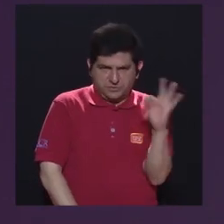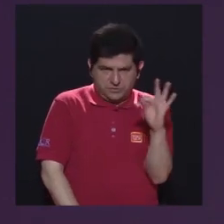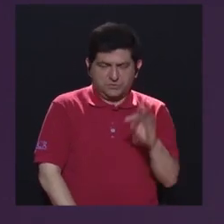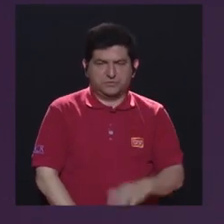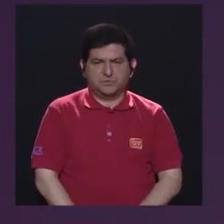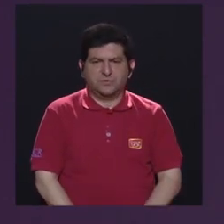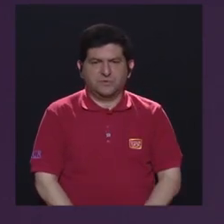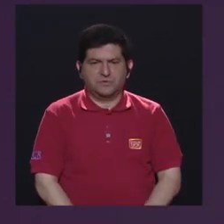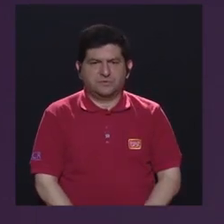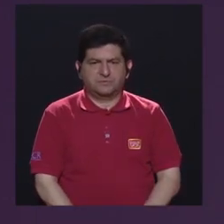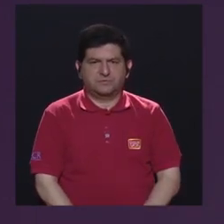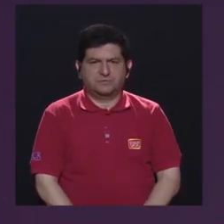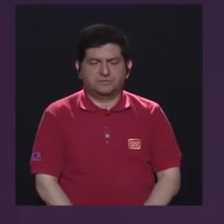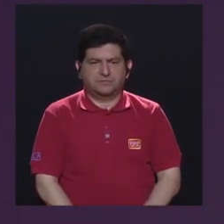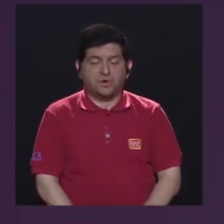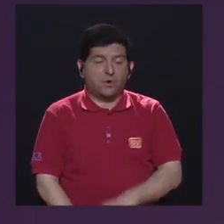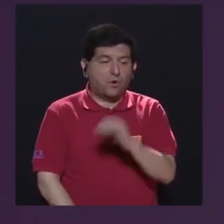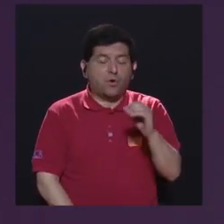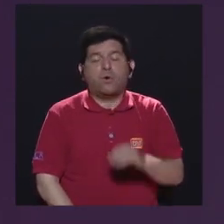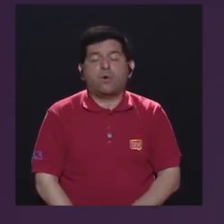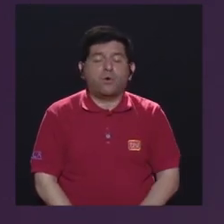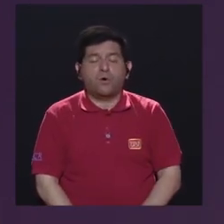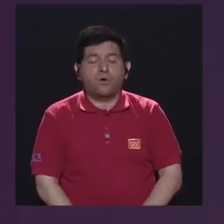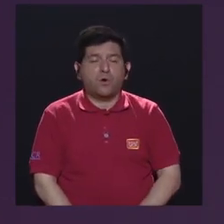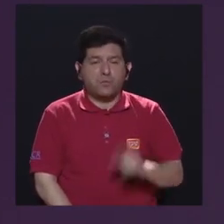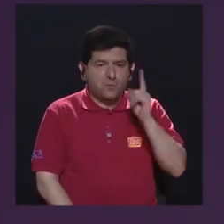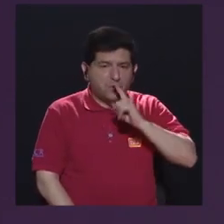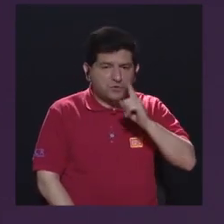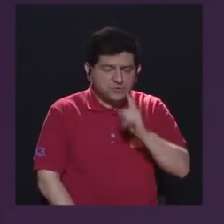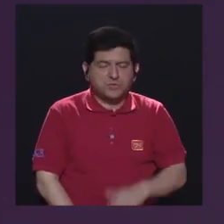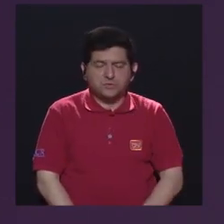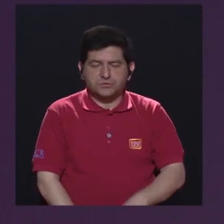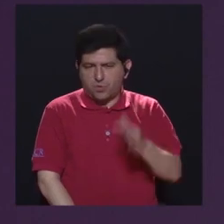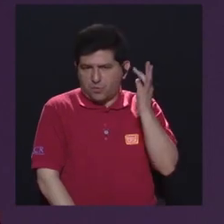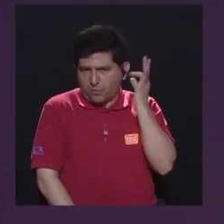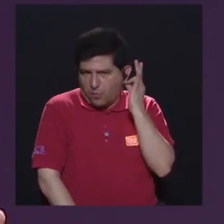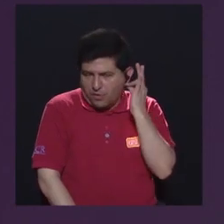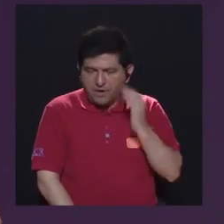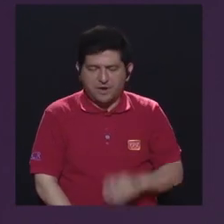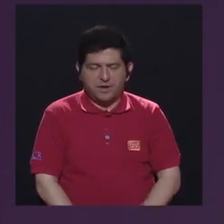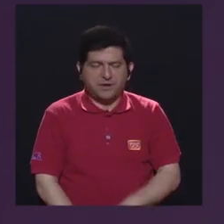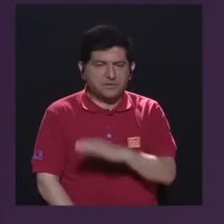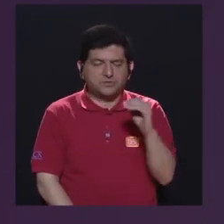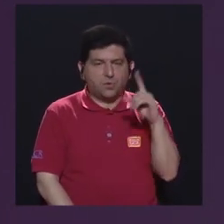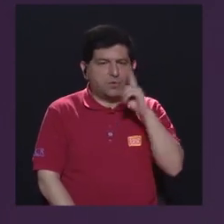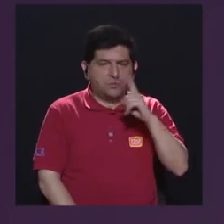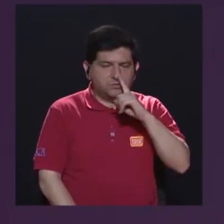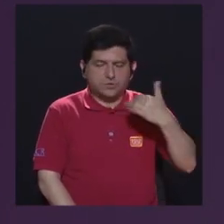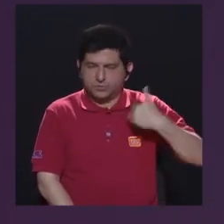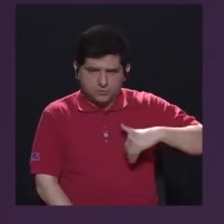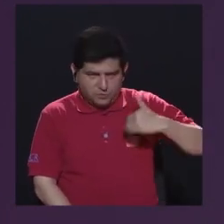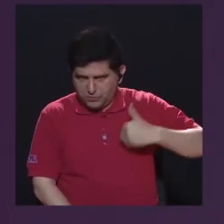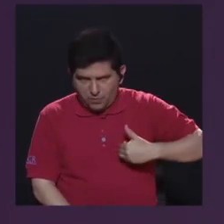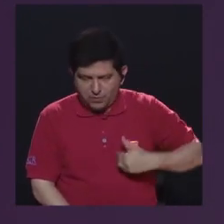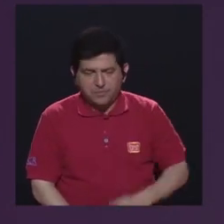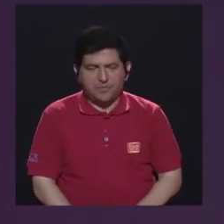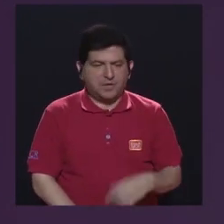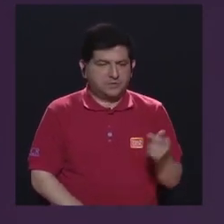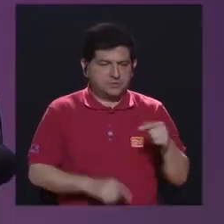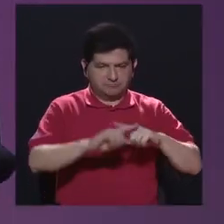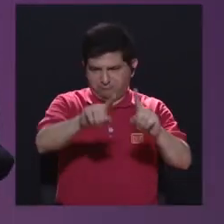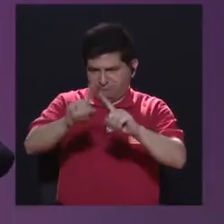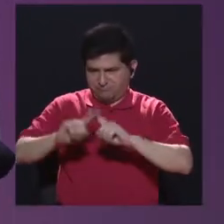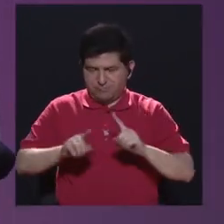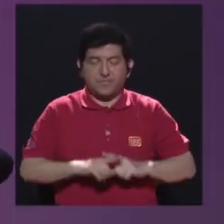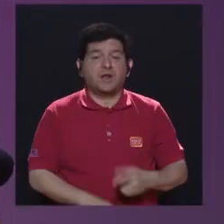de chicas cisgénero, de biomujeres y espacios de prostitución de hombres. Lo, o sea, que se pretende.